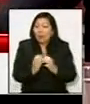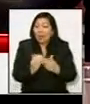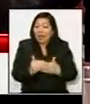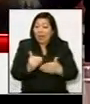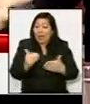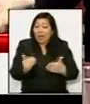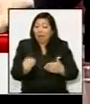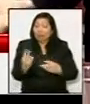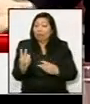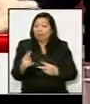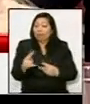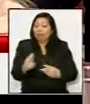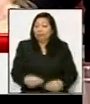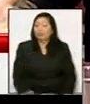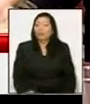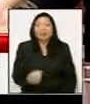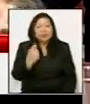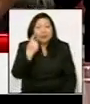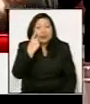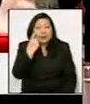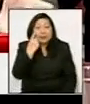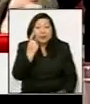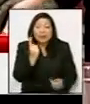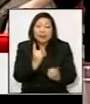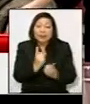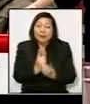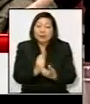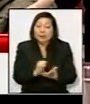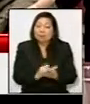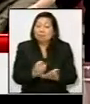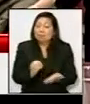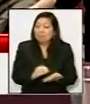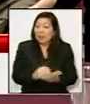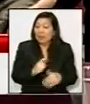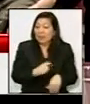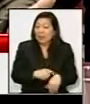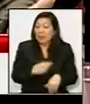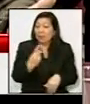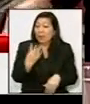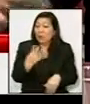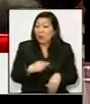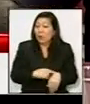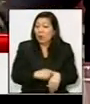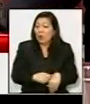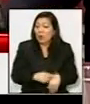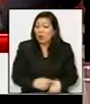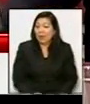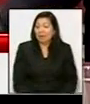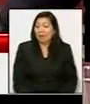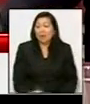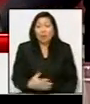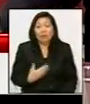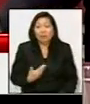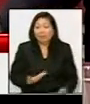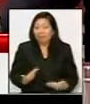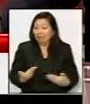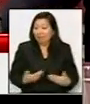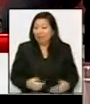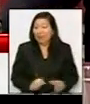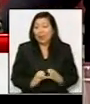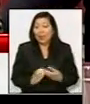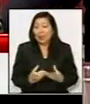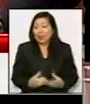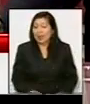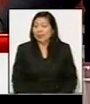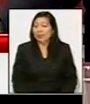necesitar ambos lados conocer la situación y ambos los tomó este tiempo por lo menos 24 horas por eso no creo que no puede ser una atribución de por eso